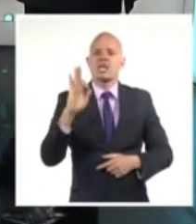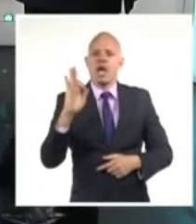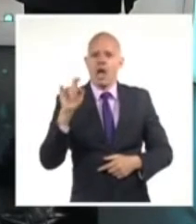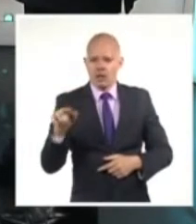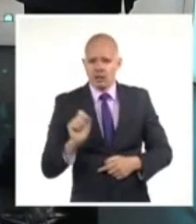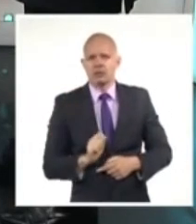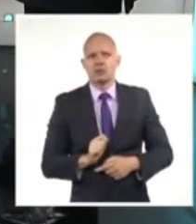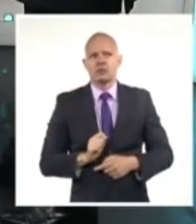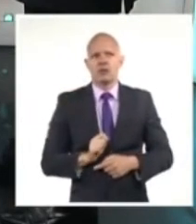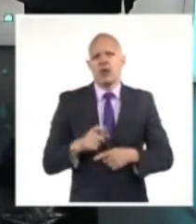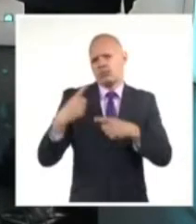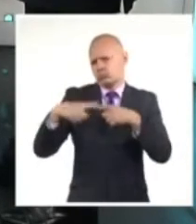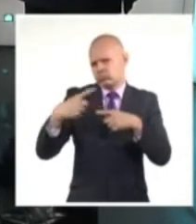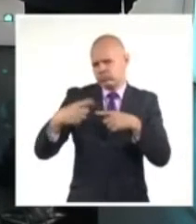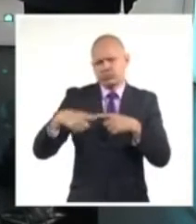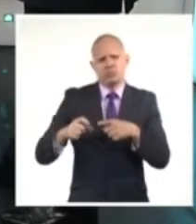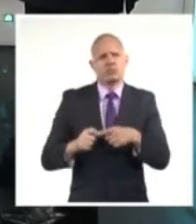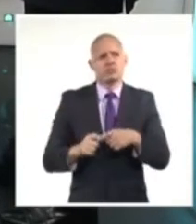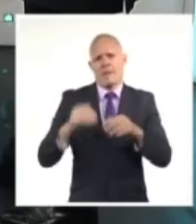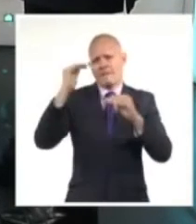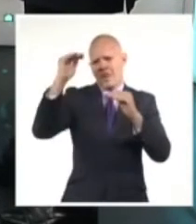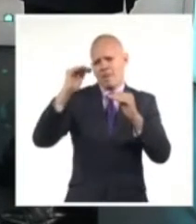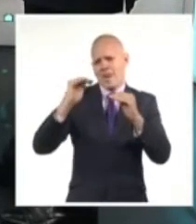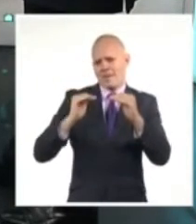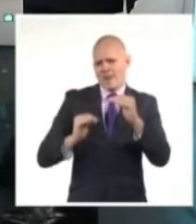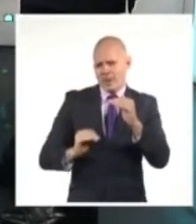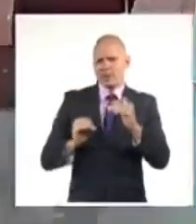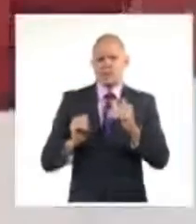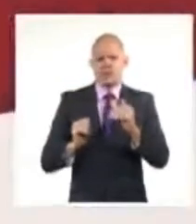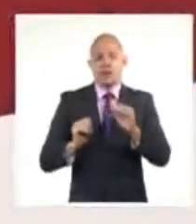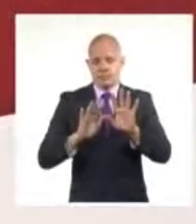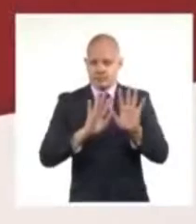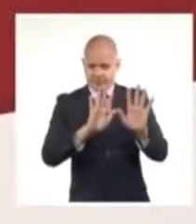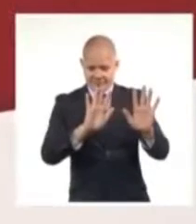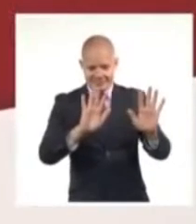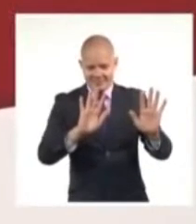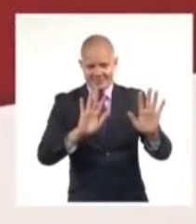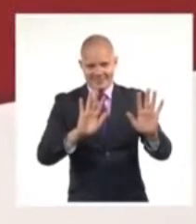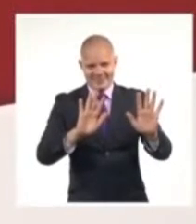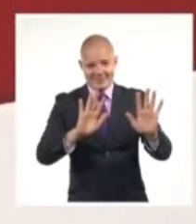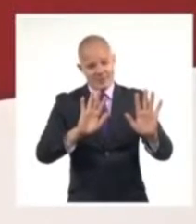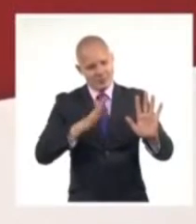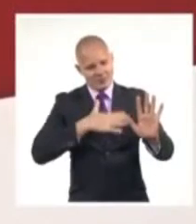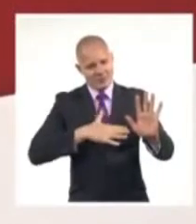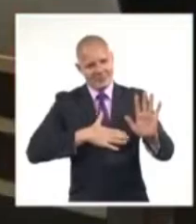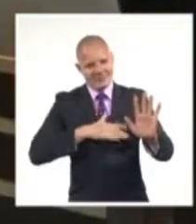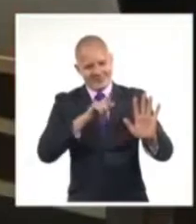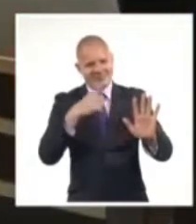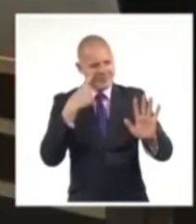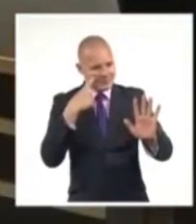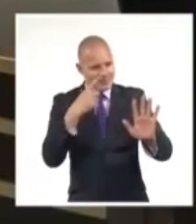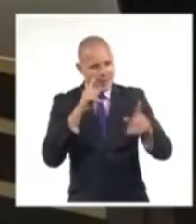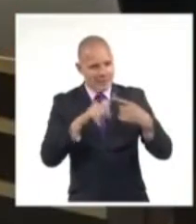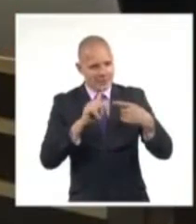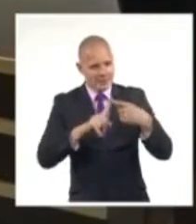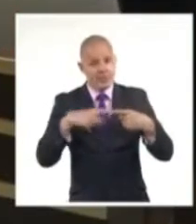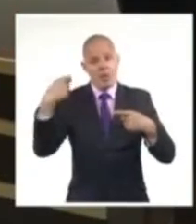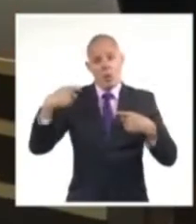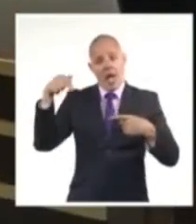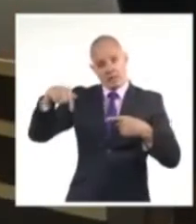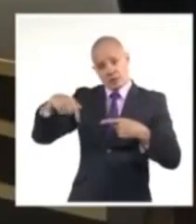la República, en todo el órgano de la Fiscalía. O sea, estamos hablando de... vamos a ir despacio. Jueces en los tribunales cubanos. En los tribunales